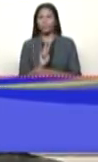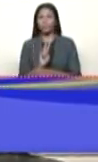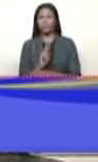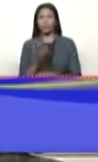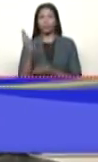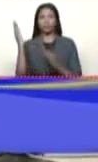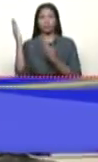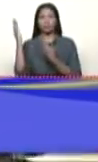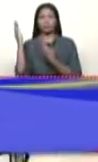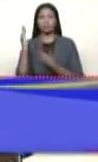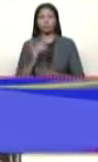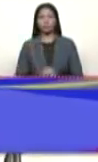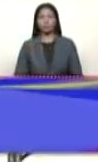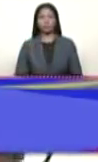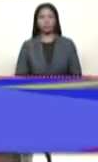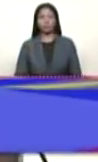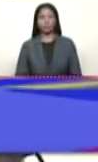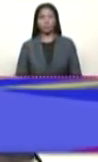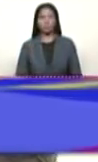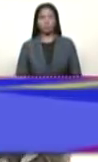García Carneiro,